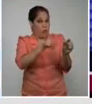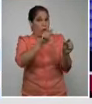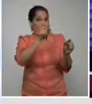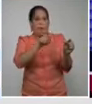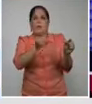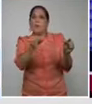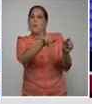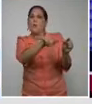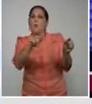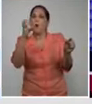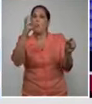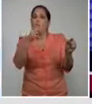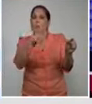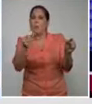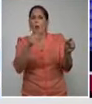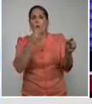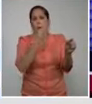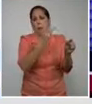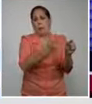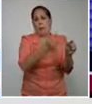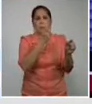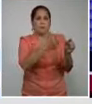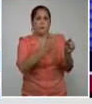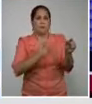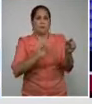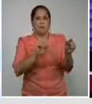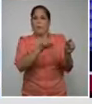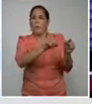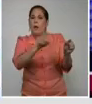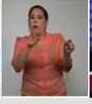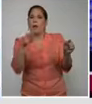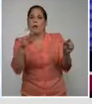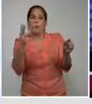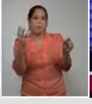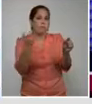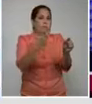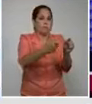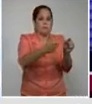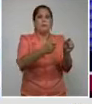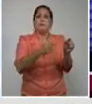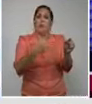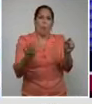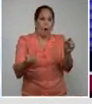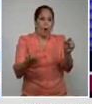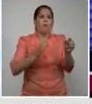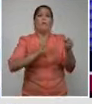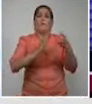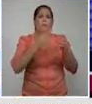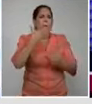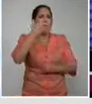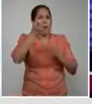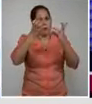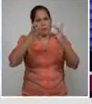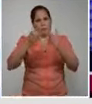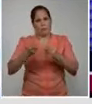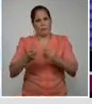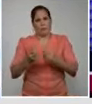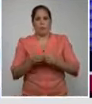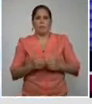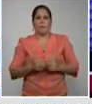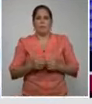que recibieron placebo al final del estudio van a ser beneficiadas con el esquema que mejor resultados tuvo en términos de